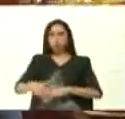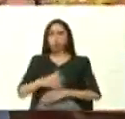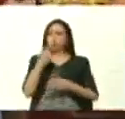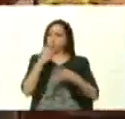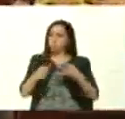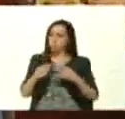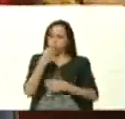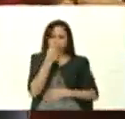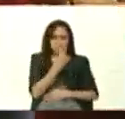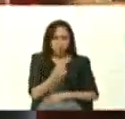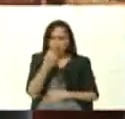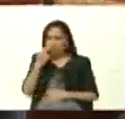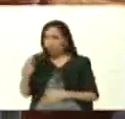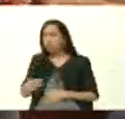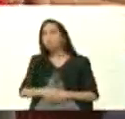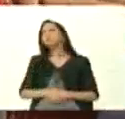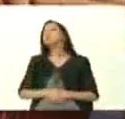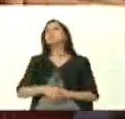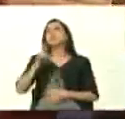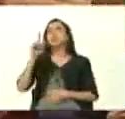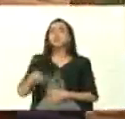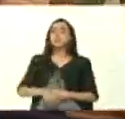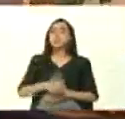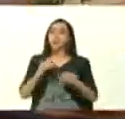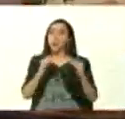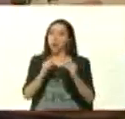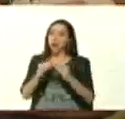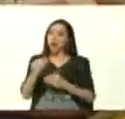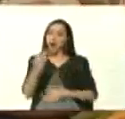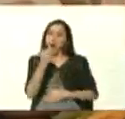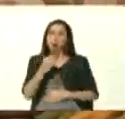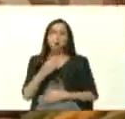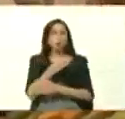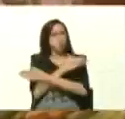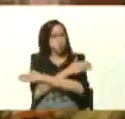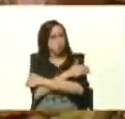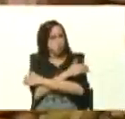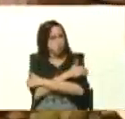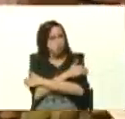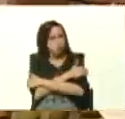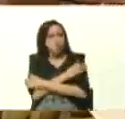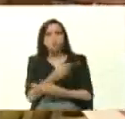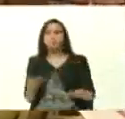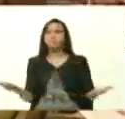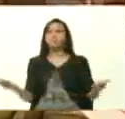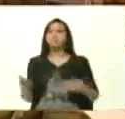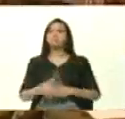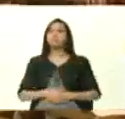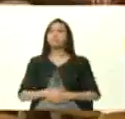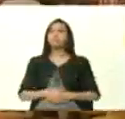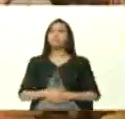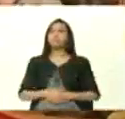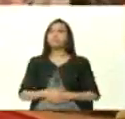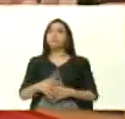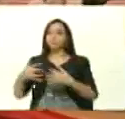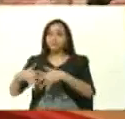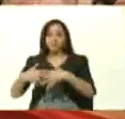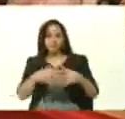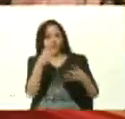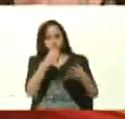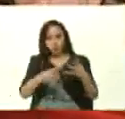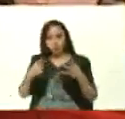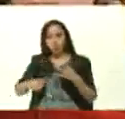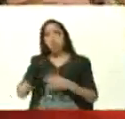productos, las casas de alimentación. La felicitamos. a Fundaproal con la Casa